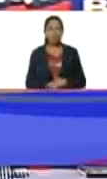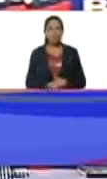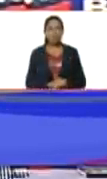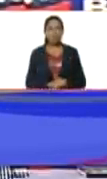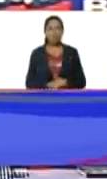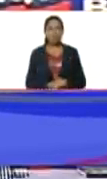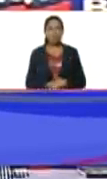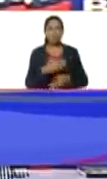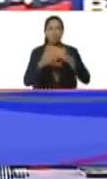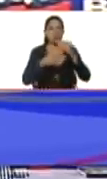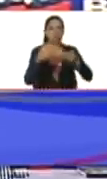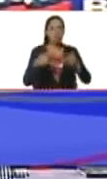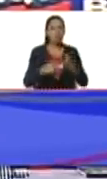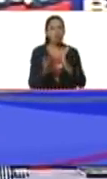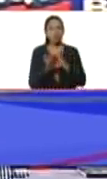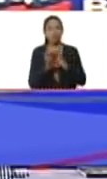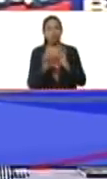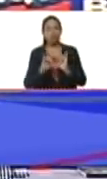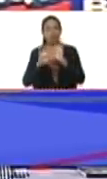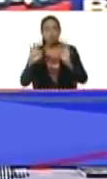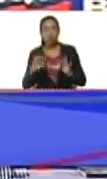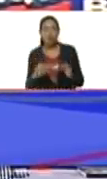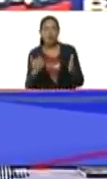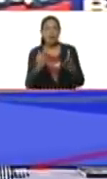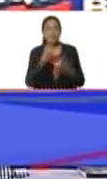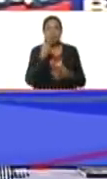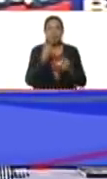Y por ahí todo el mundo está estudiando tratamientos,